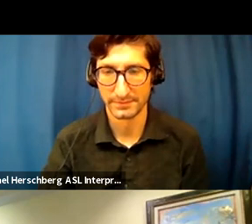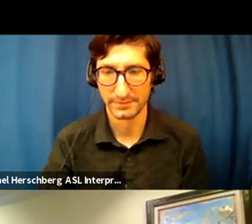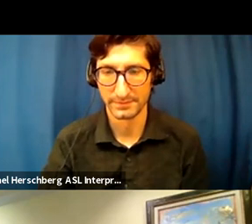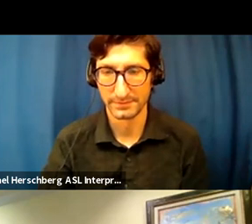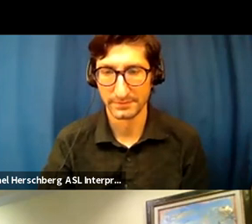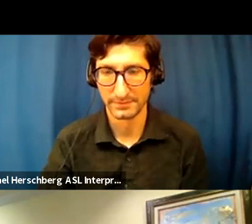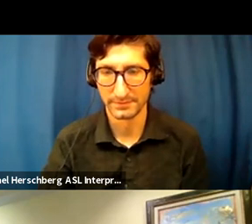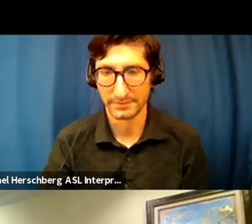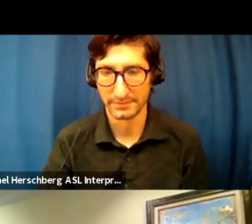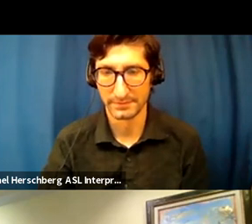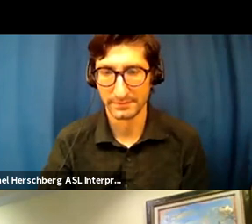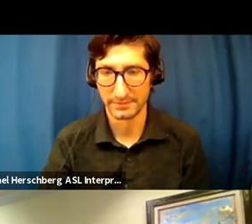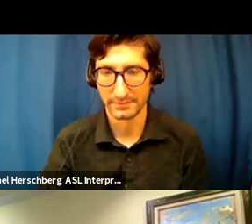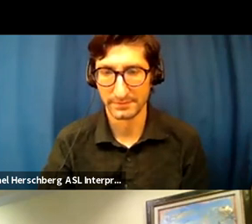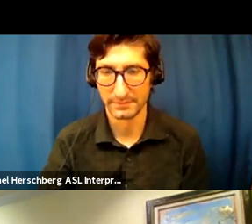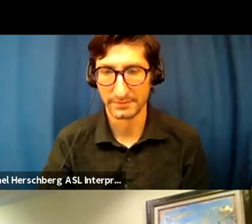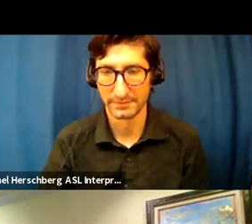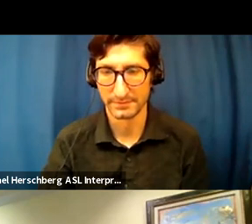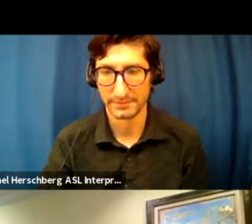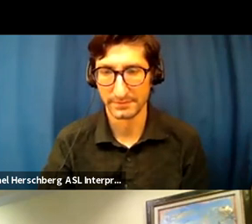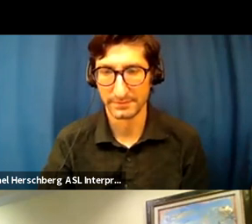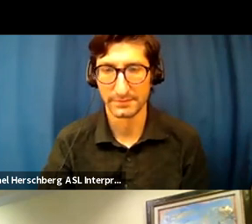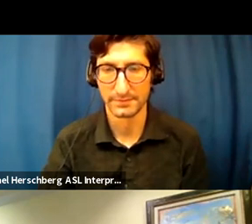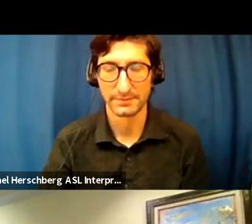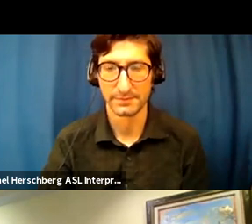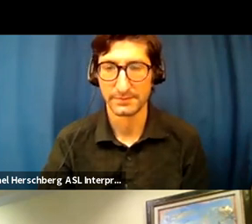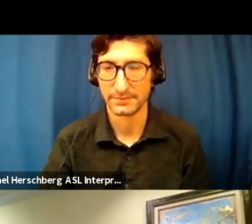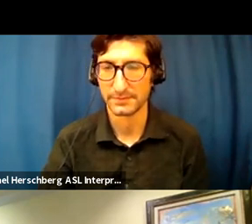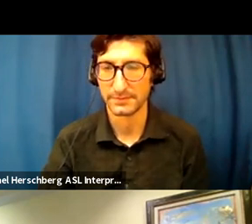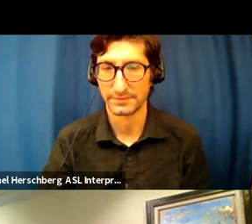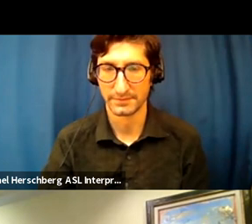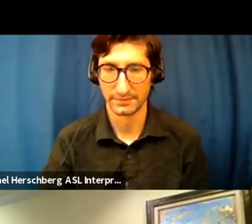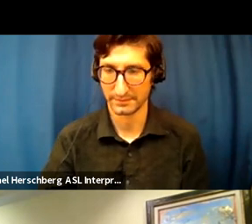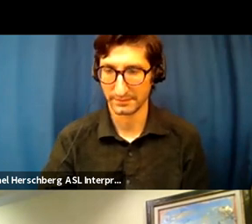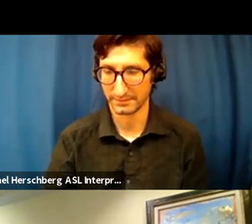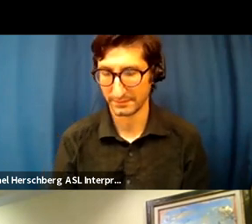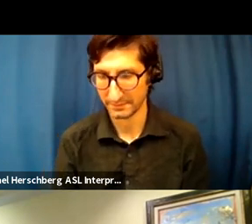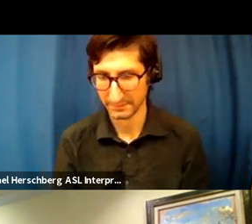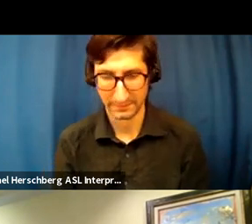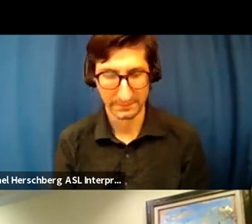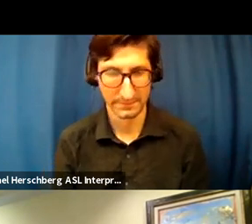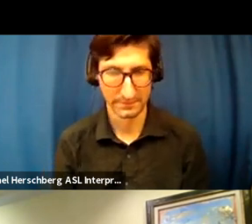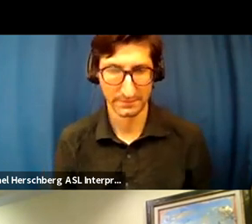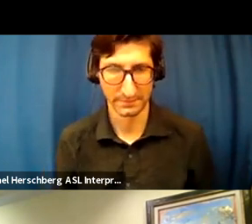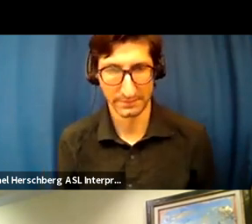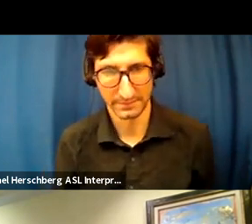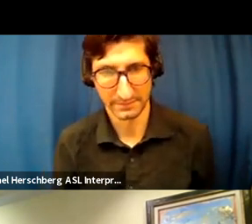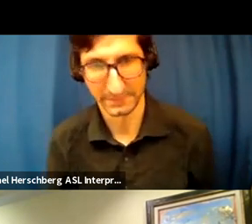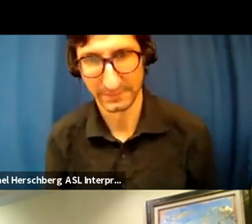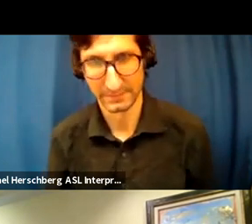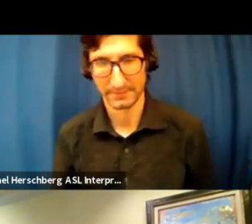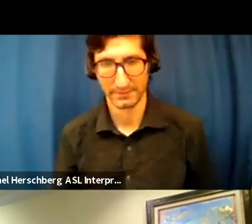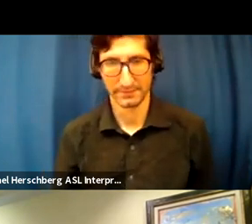el icono que aparece en la parte baja de la pantalla. Parece un globo terráqueo, es como un círculo, y van a